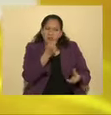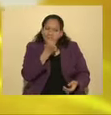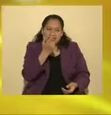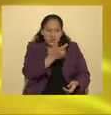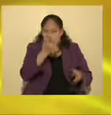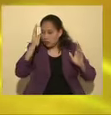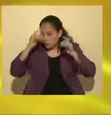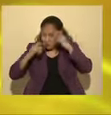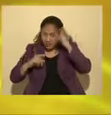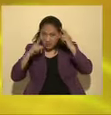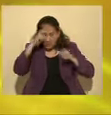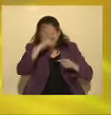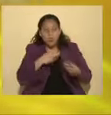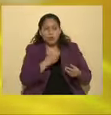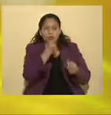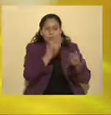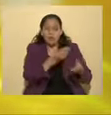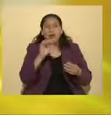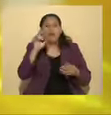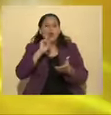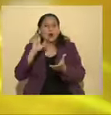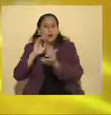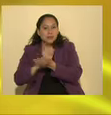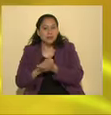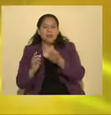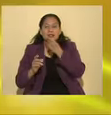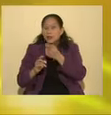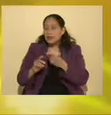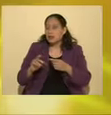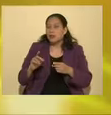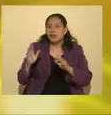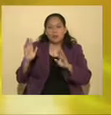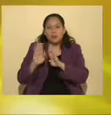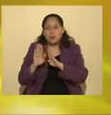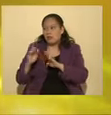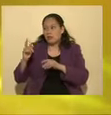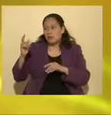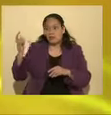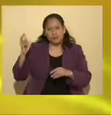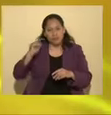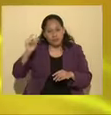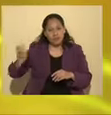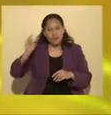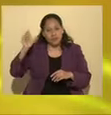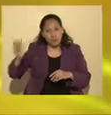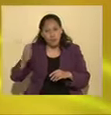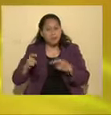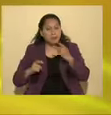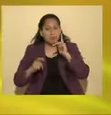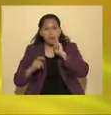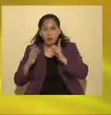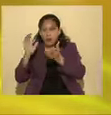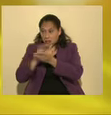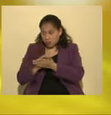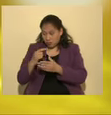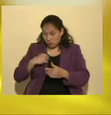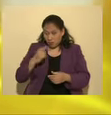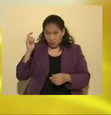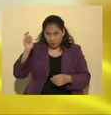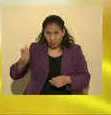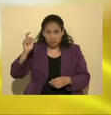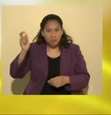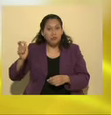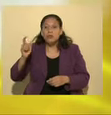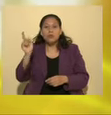y son los dependientes, o la esposa, y le llega a decir a la esposa dependiente económica. Nada más que la esposa no es una dependiente económica,